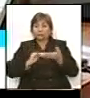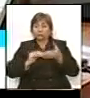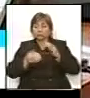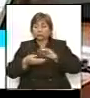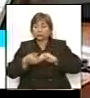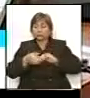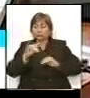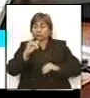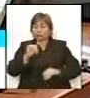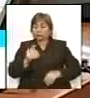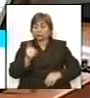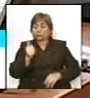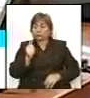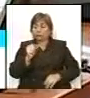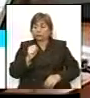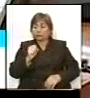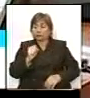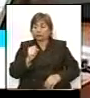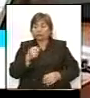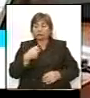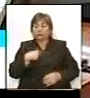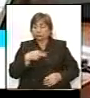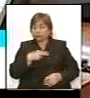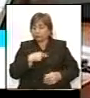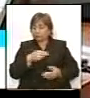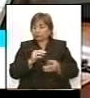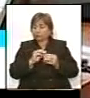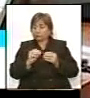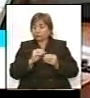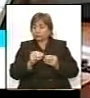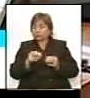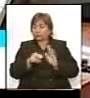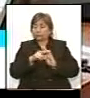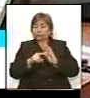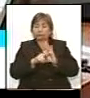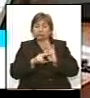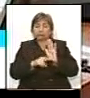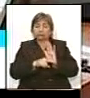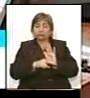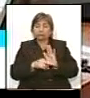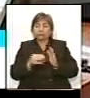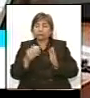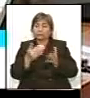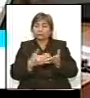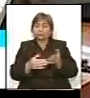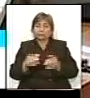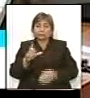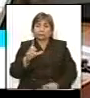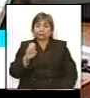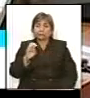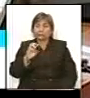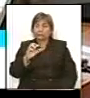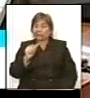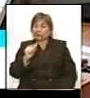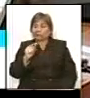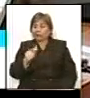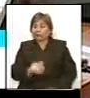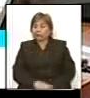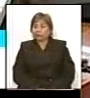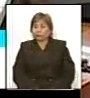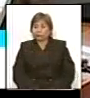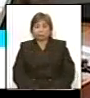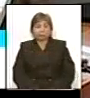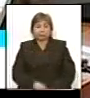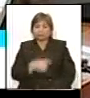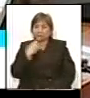HAS. Entonces, nosotros hemos derivado, en base a la normativa vigente, al saneamiento físico legal hacia un futuro, porque, como bien